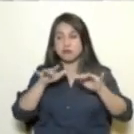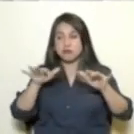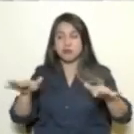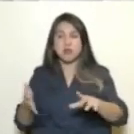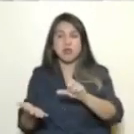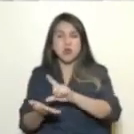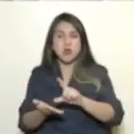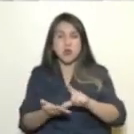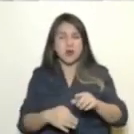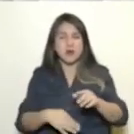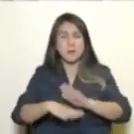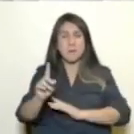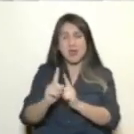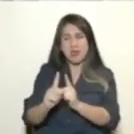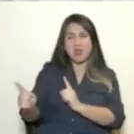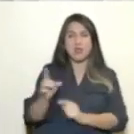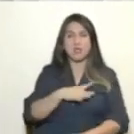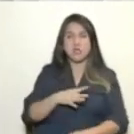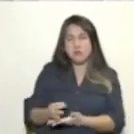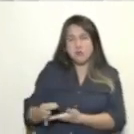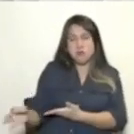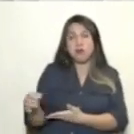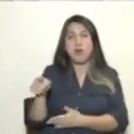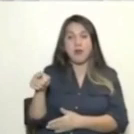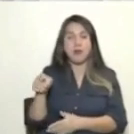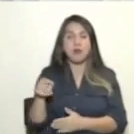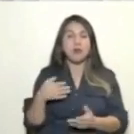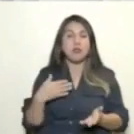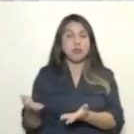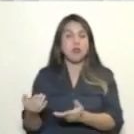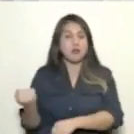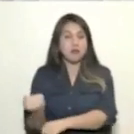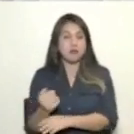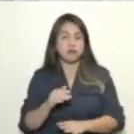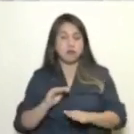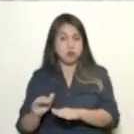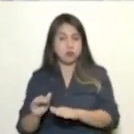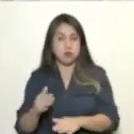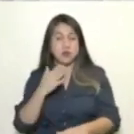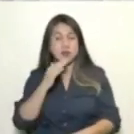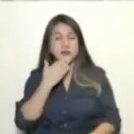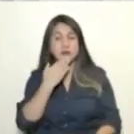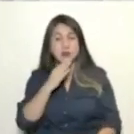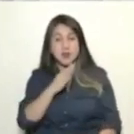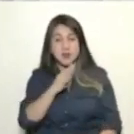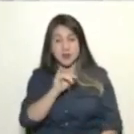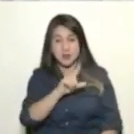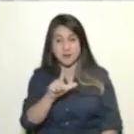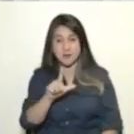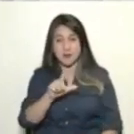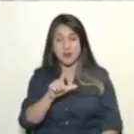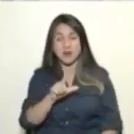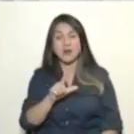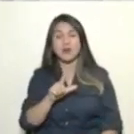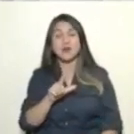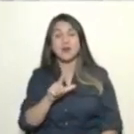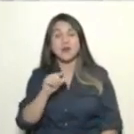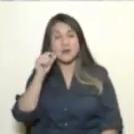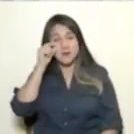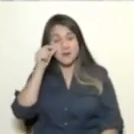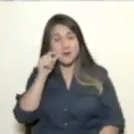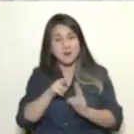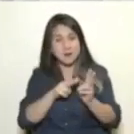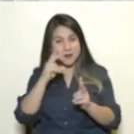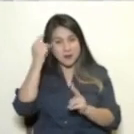más apartados de Chile. Y luego el programa que se hizo con Bill Gates y su fundación para poder